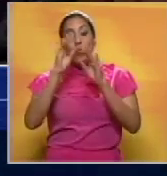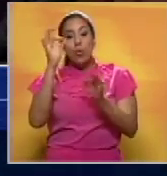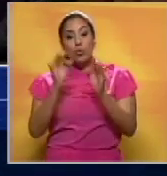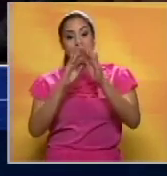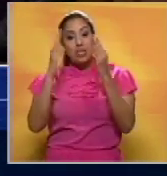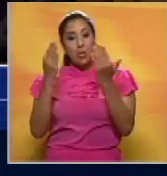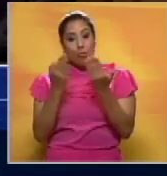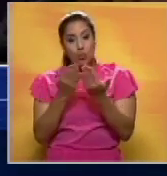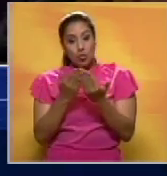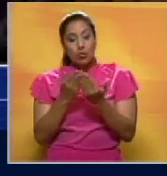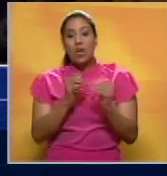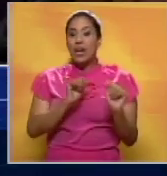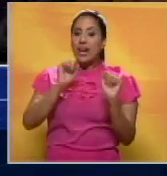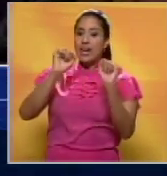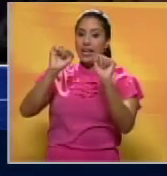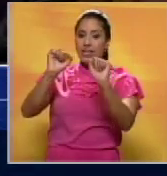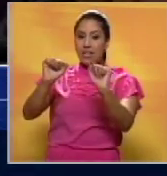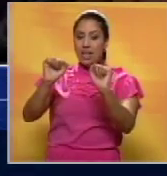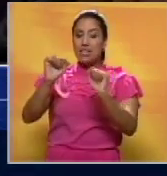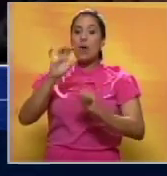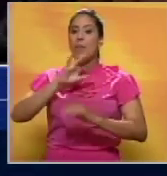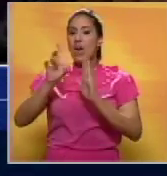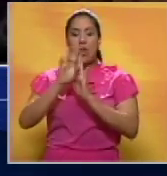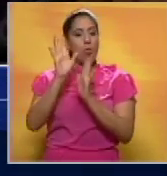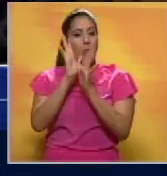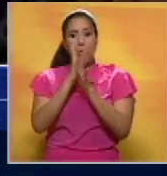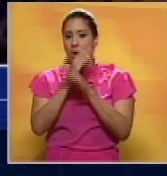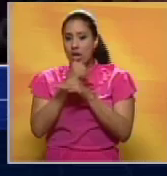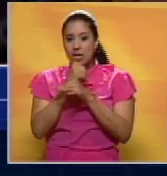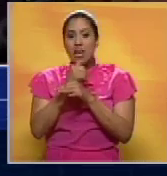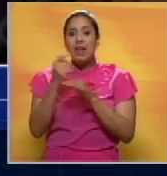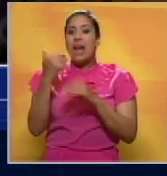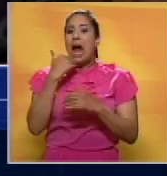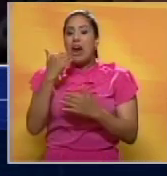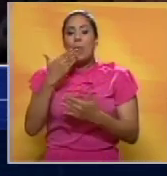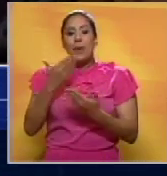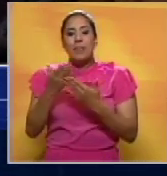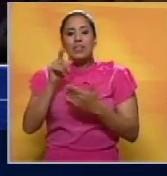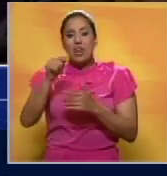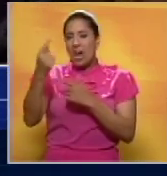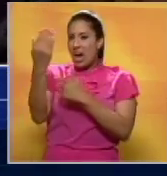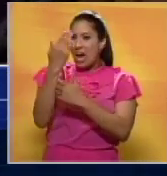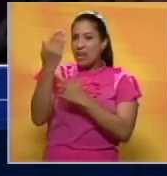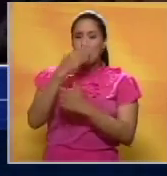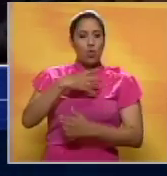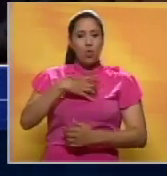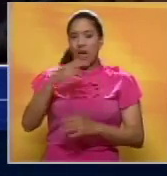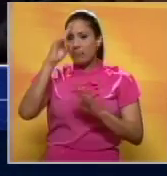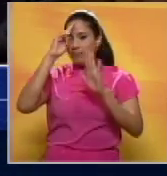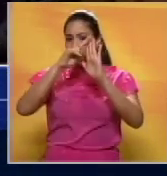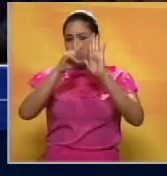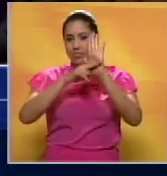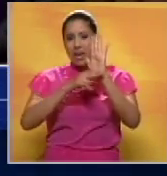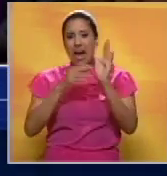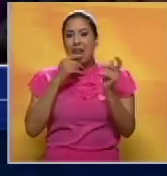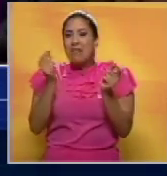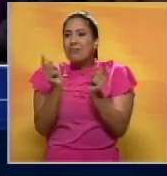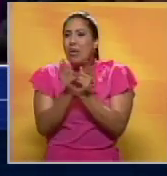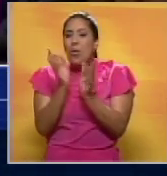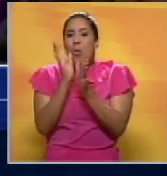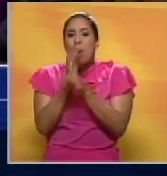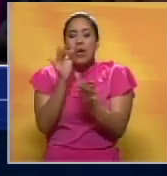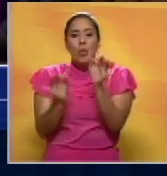mundo rechacen por su ilegalidad e ilegitimidad tales sanciones que no cumplen con los mínimos